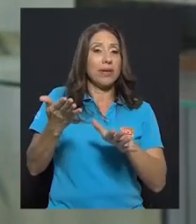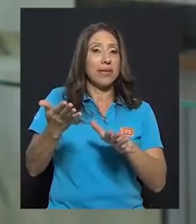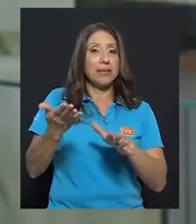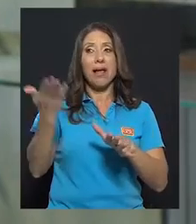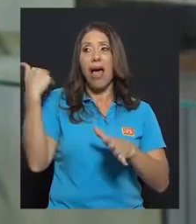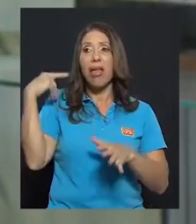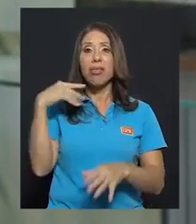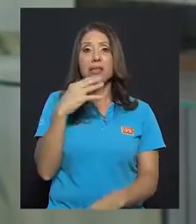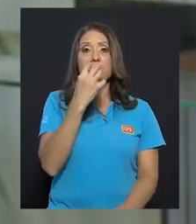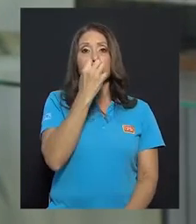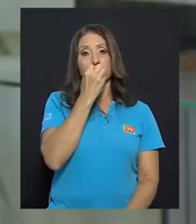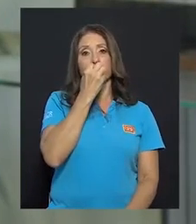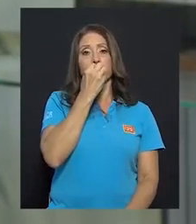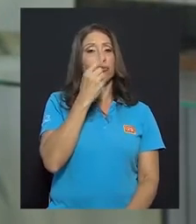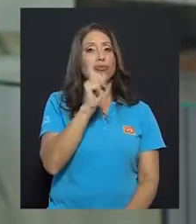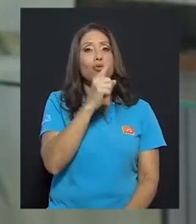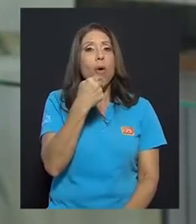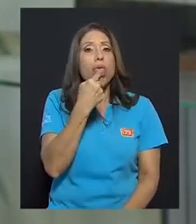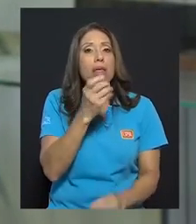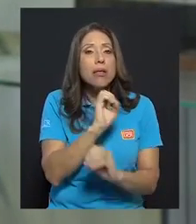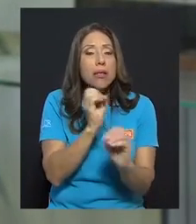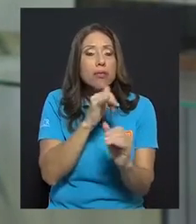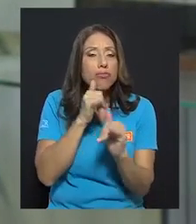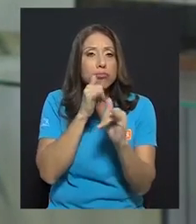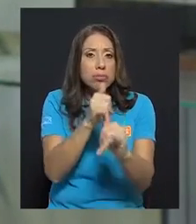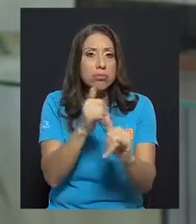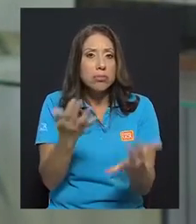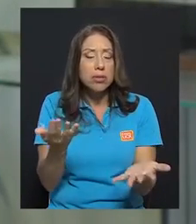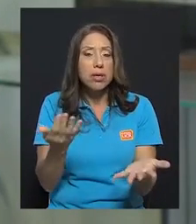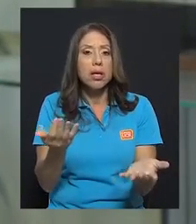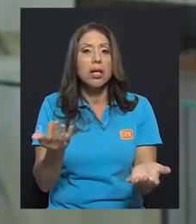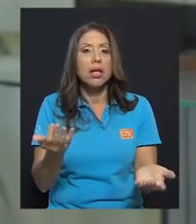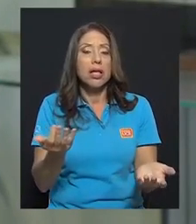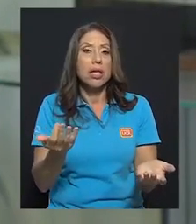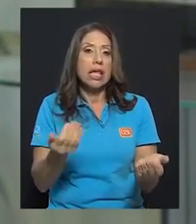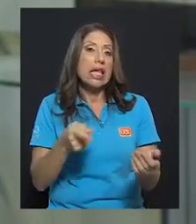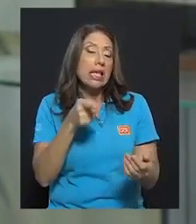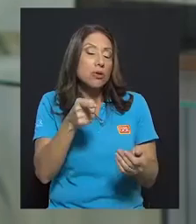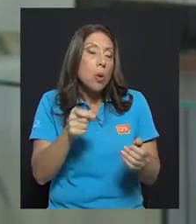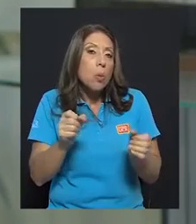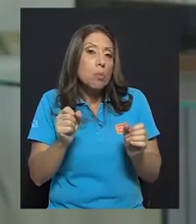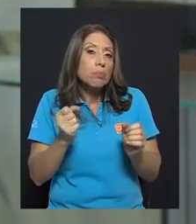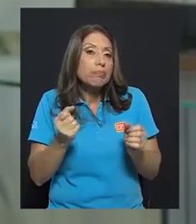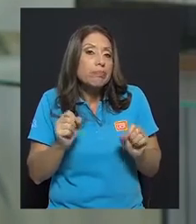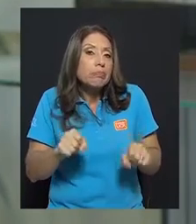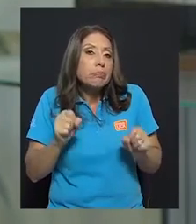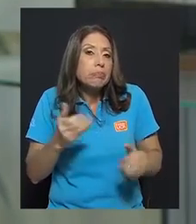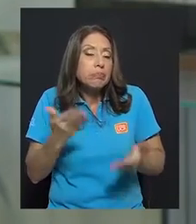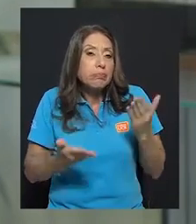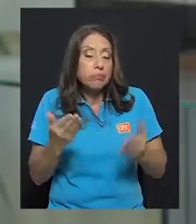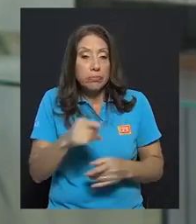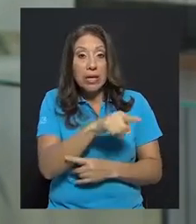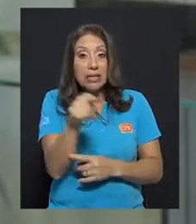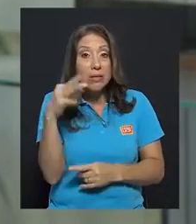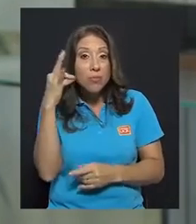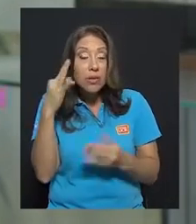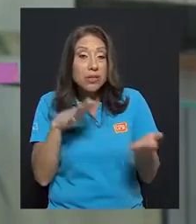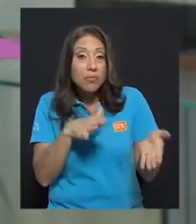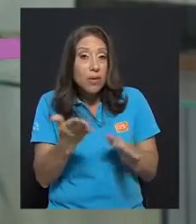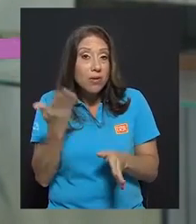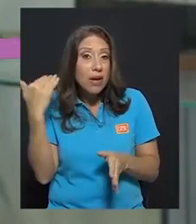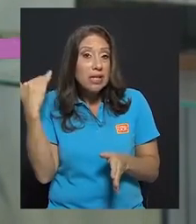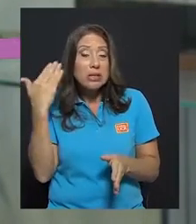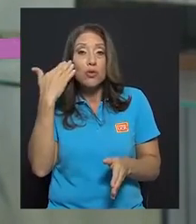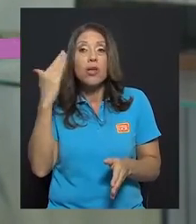no habían denunciado y no sabemos, podría ser una es una posibilidad de que no tuvieran las herramientas sobre